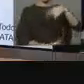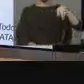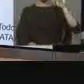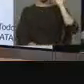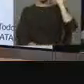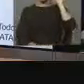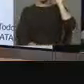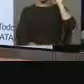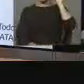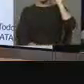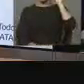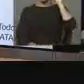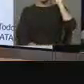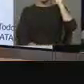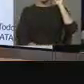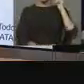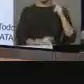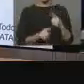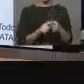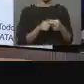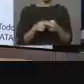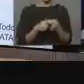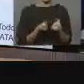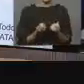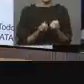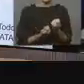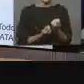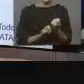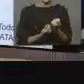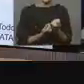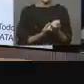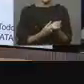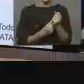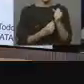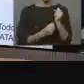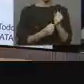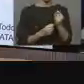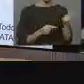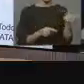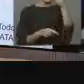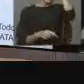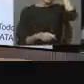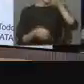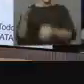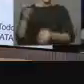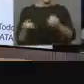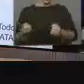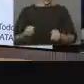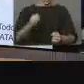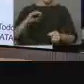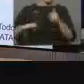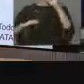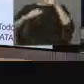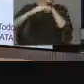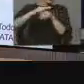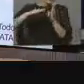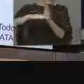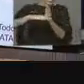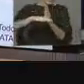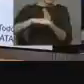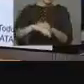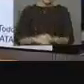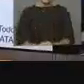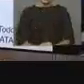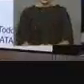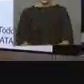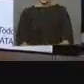mujeres atendidas a su clase y condición social puedan ser entregadas a la persecución penal, al aborto clandestino y al drama social